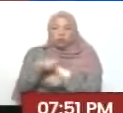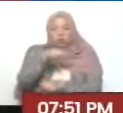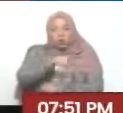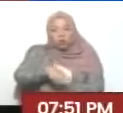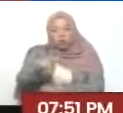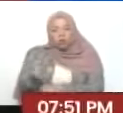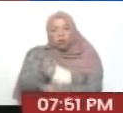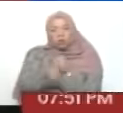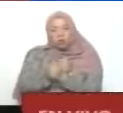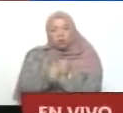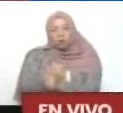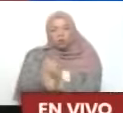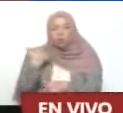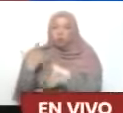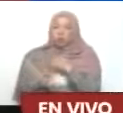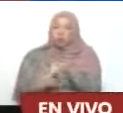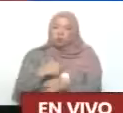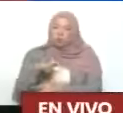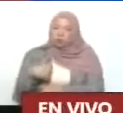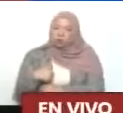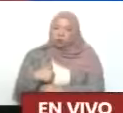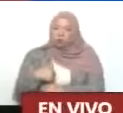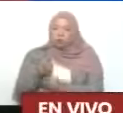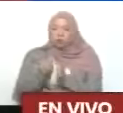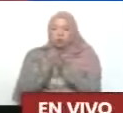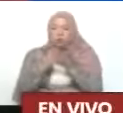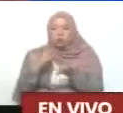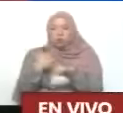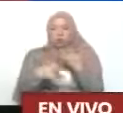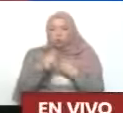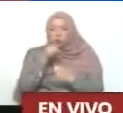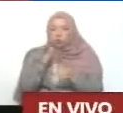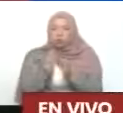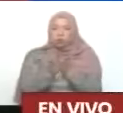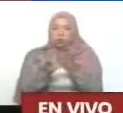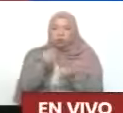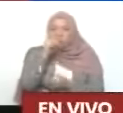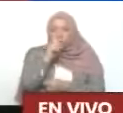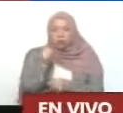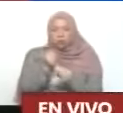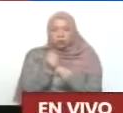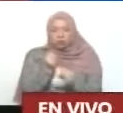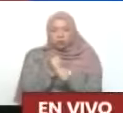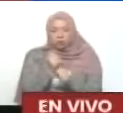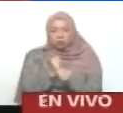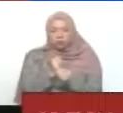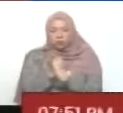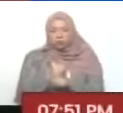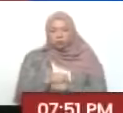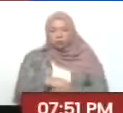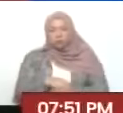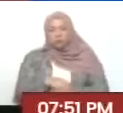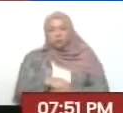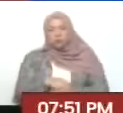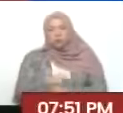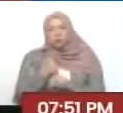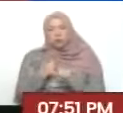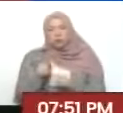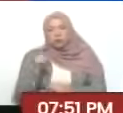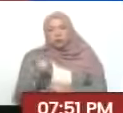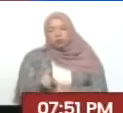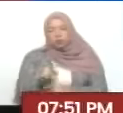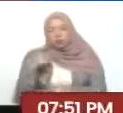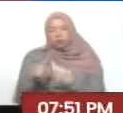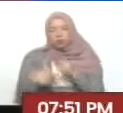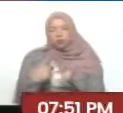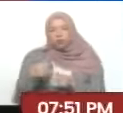amor. Así que he estado leyendo y releyendo este libro del pastor Maldonado. Y también cuando fui a